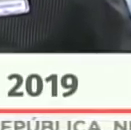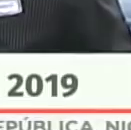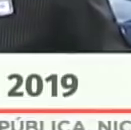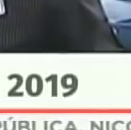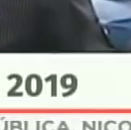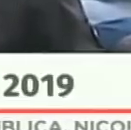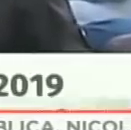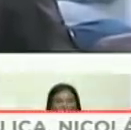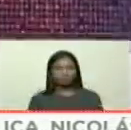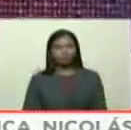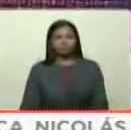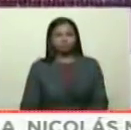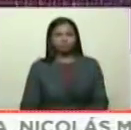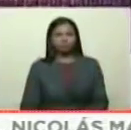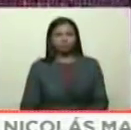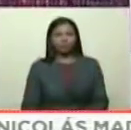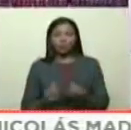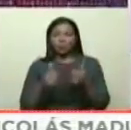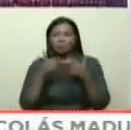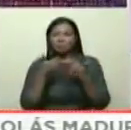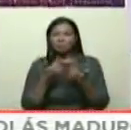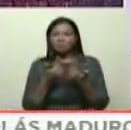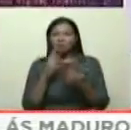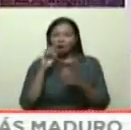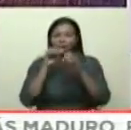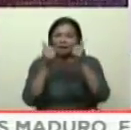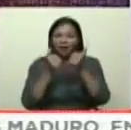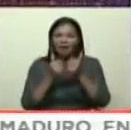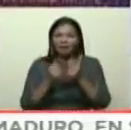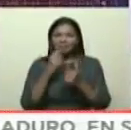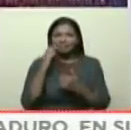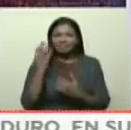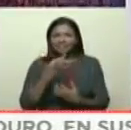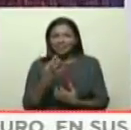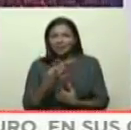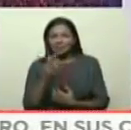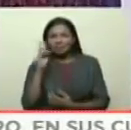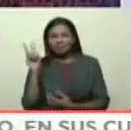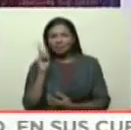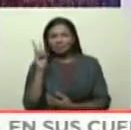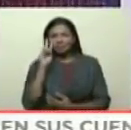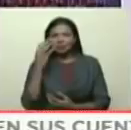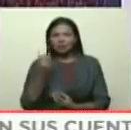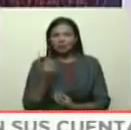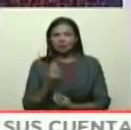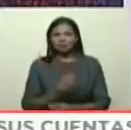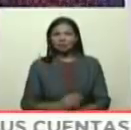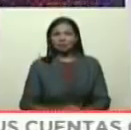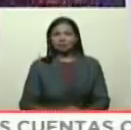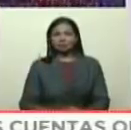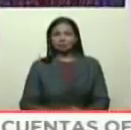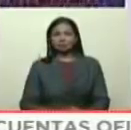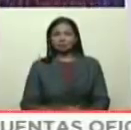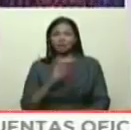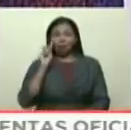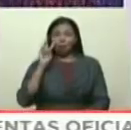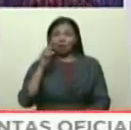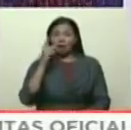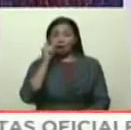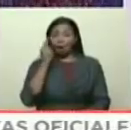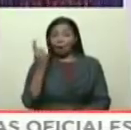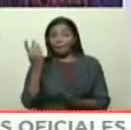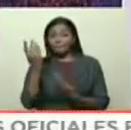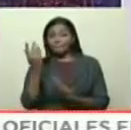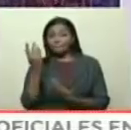Muy bien. El arte de la verdad de Venezuela. Bueno, vamos a darle un aplauso a Nelson